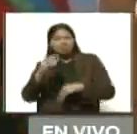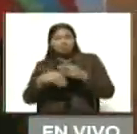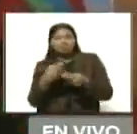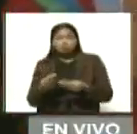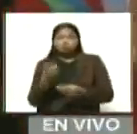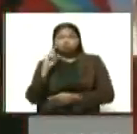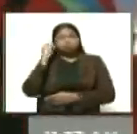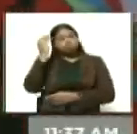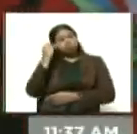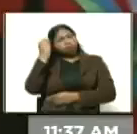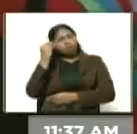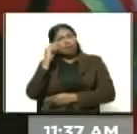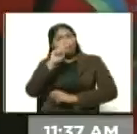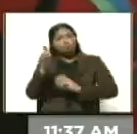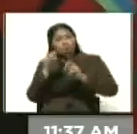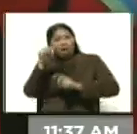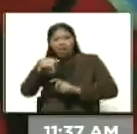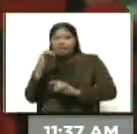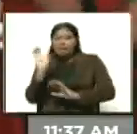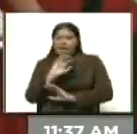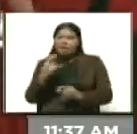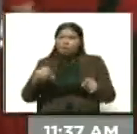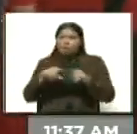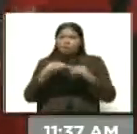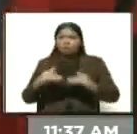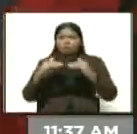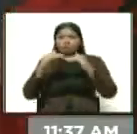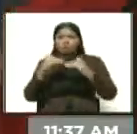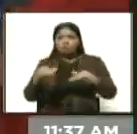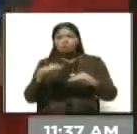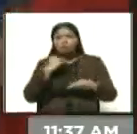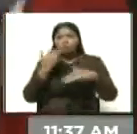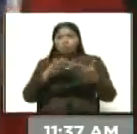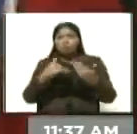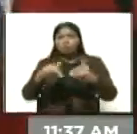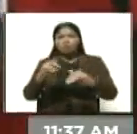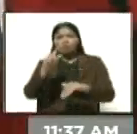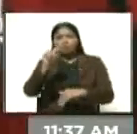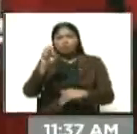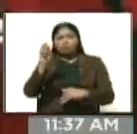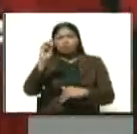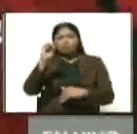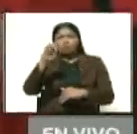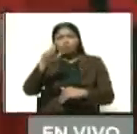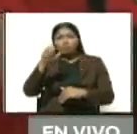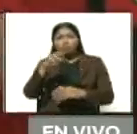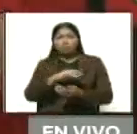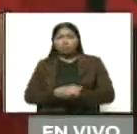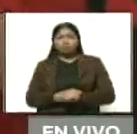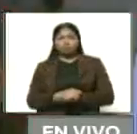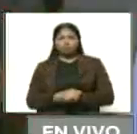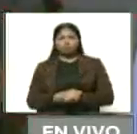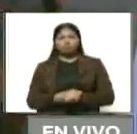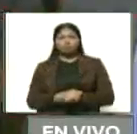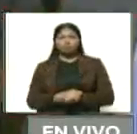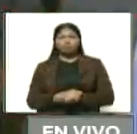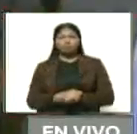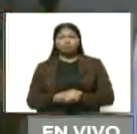construido también acá en Caracas sobre los restos de Toromaima? Guarayra Repano, en su tercera